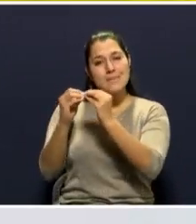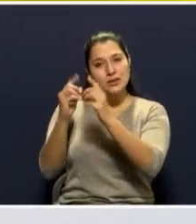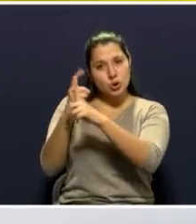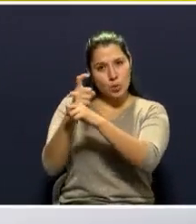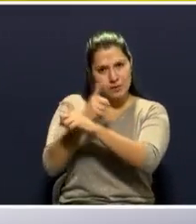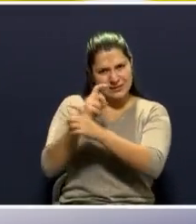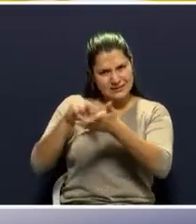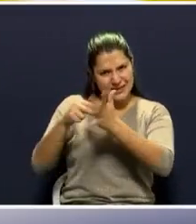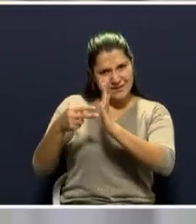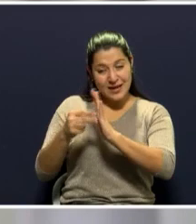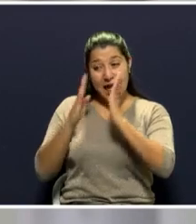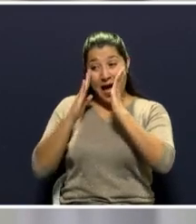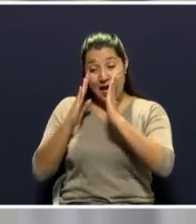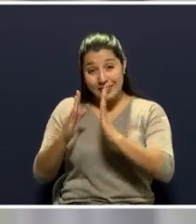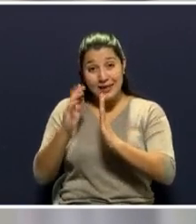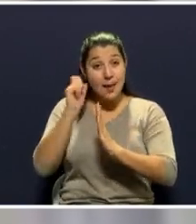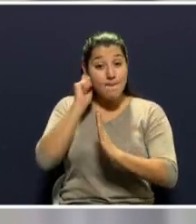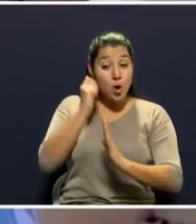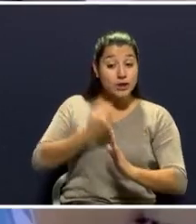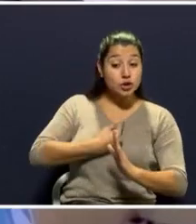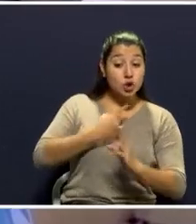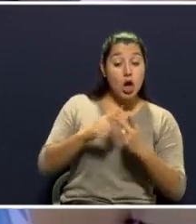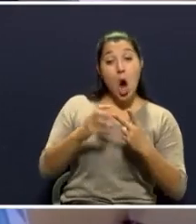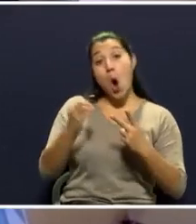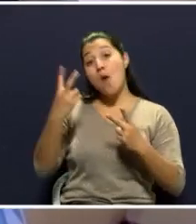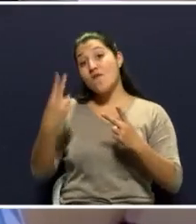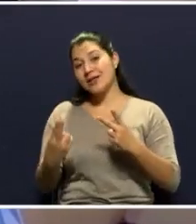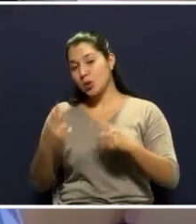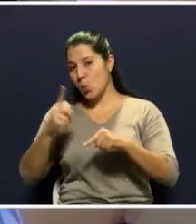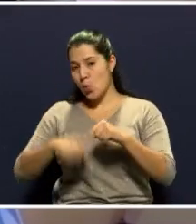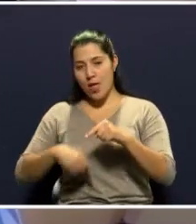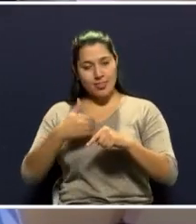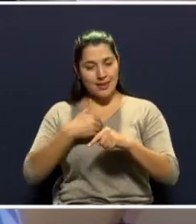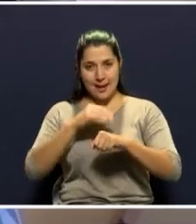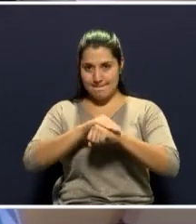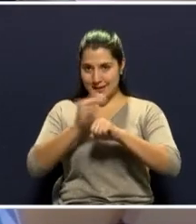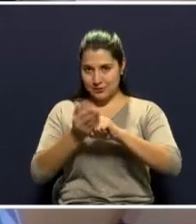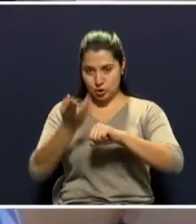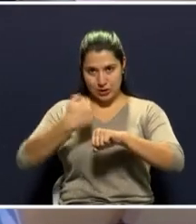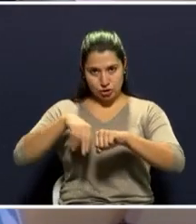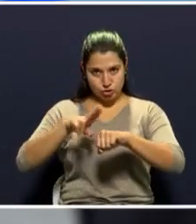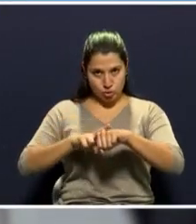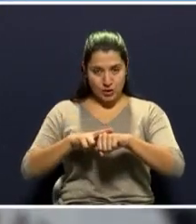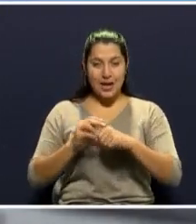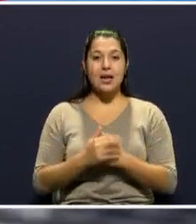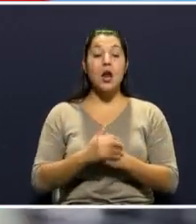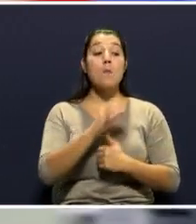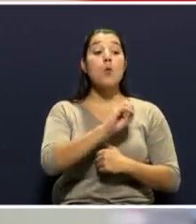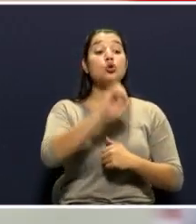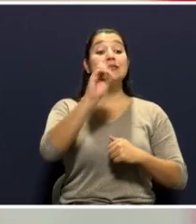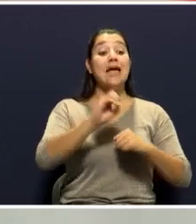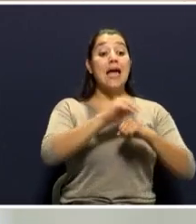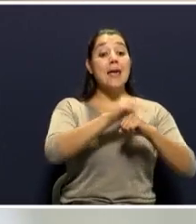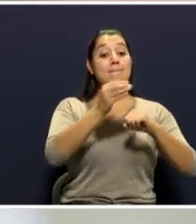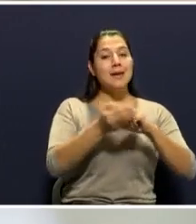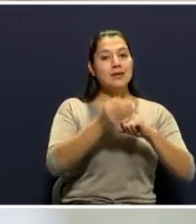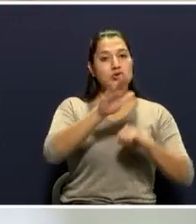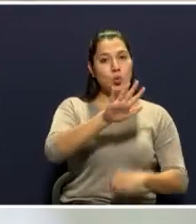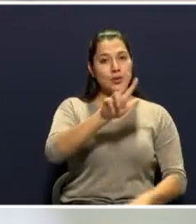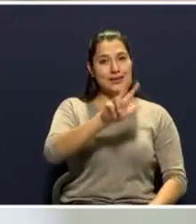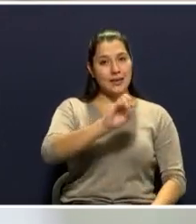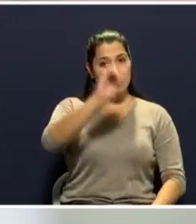parejas o mujeres solas con infertilidad. Con una tasa de embarazo de 53%, la unidad ya supera